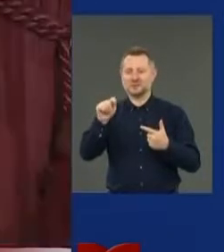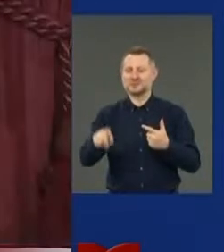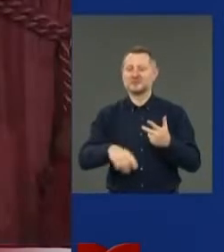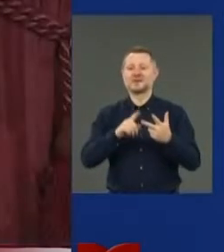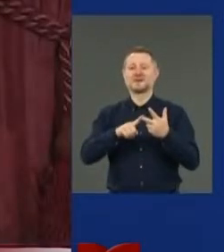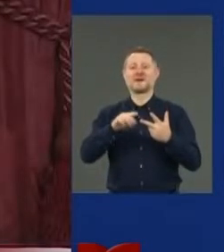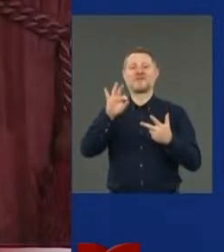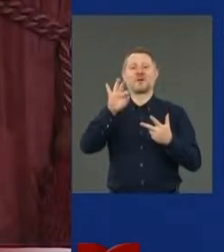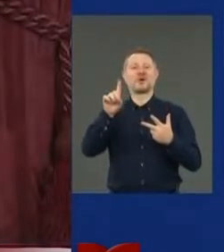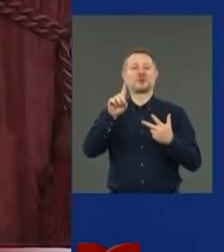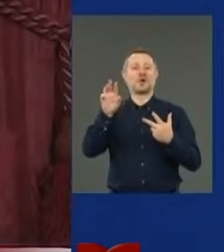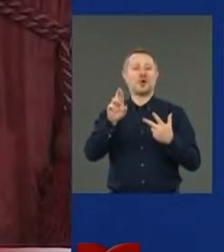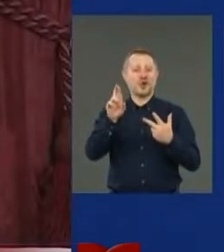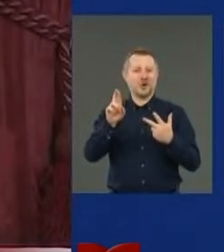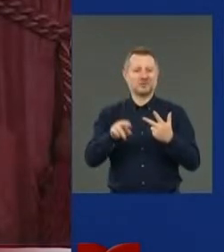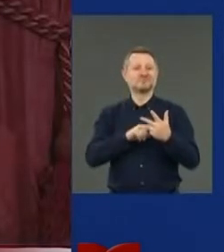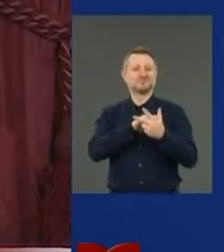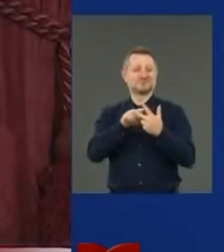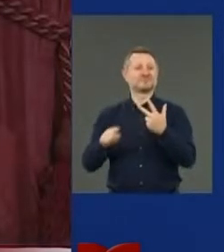el FDR,